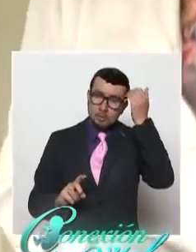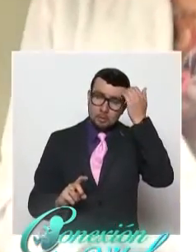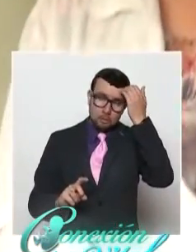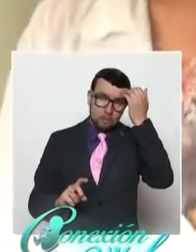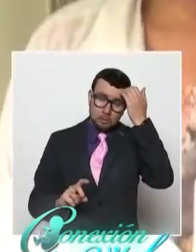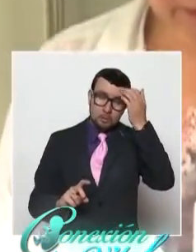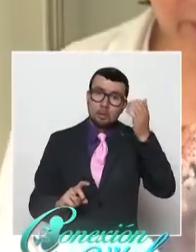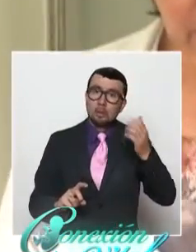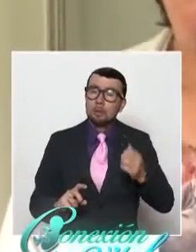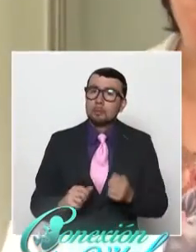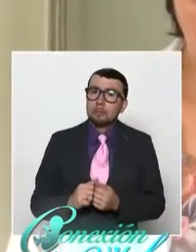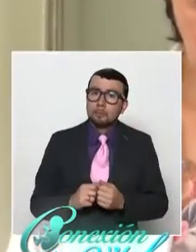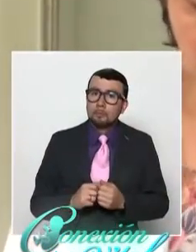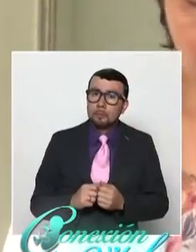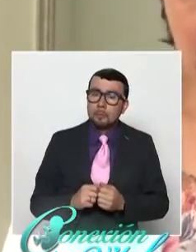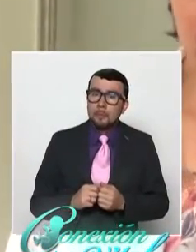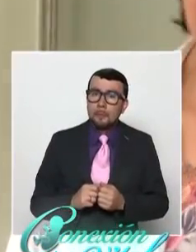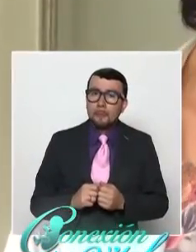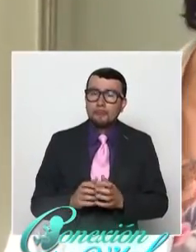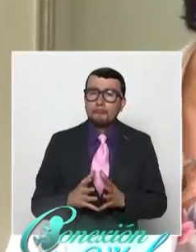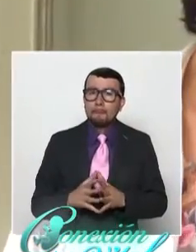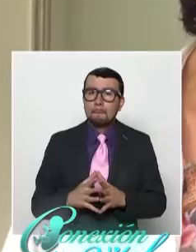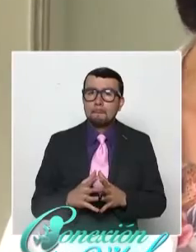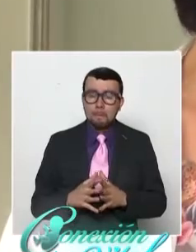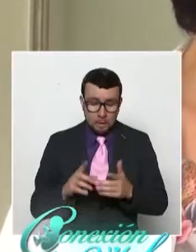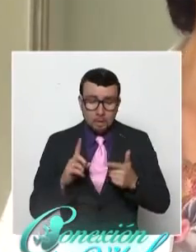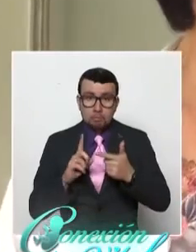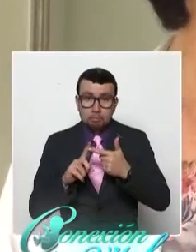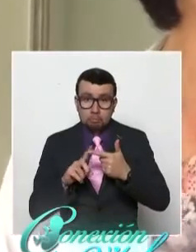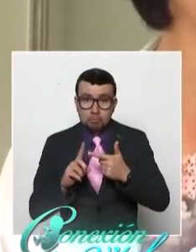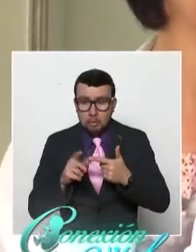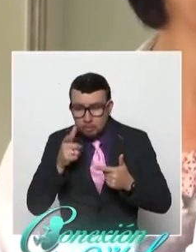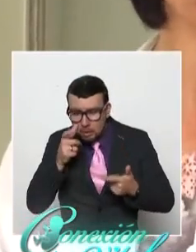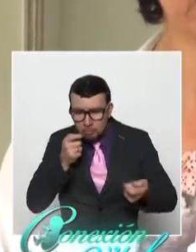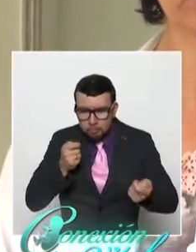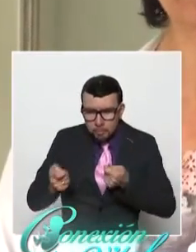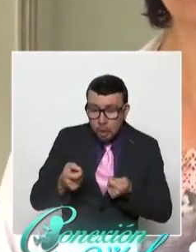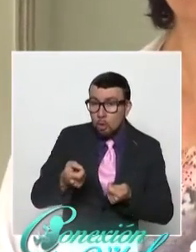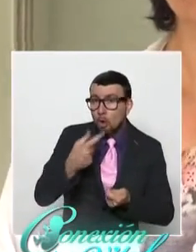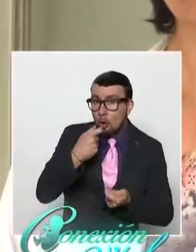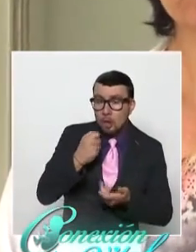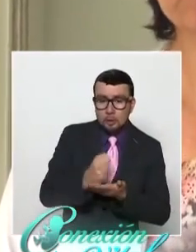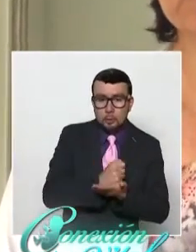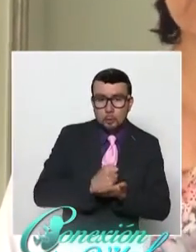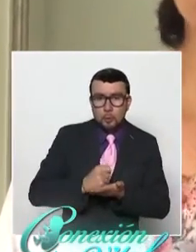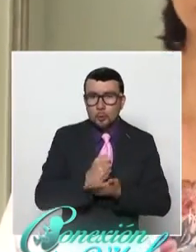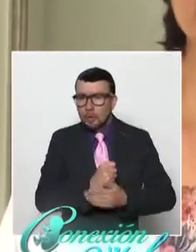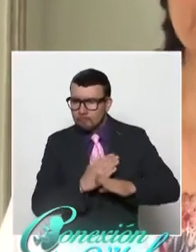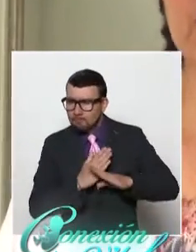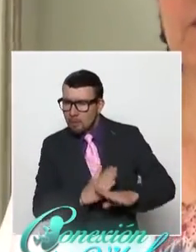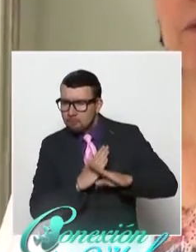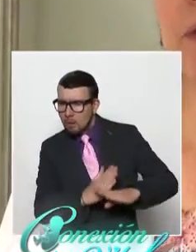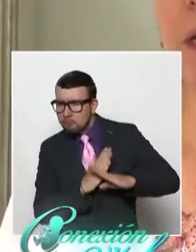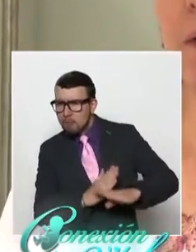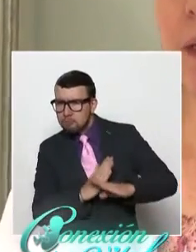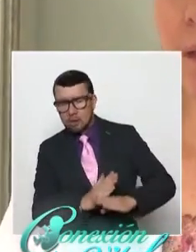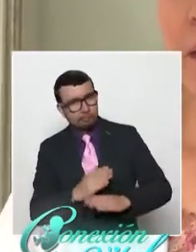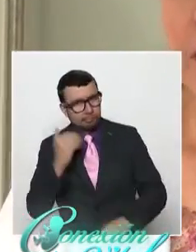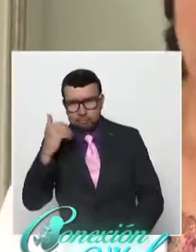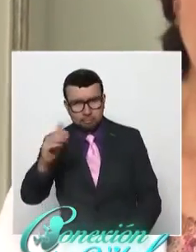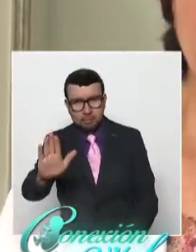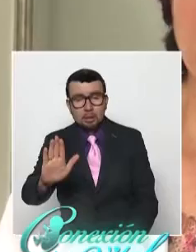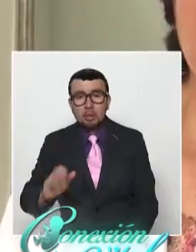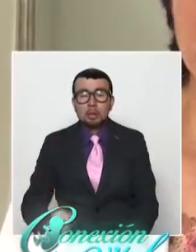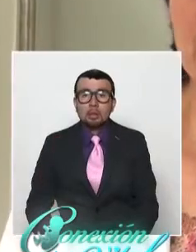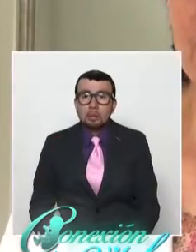segundo lugar, hay que hacerle manejo antibiótico a largo plazo. Entonces, estábamos mirando